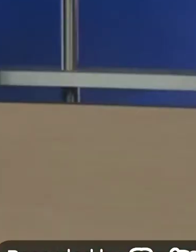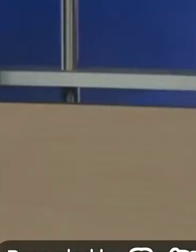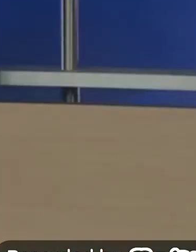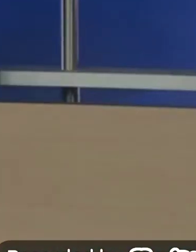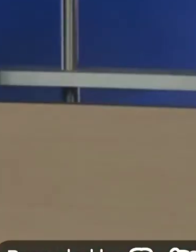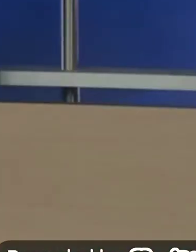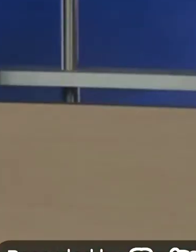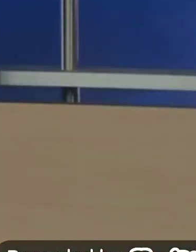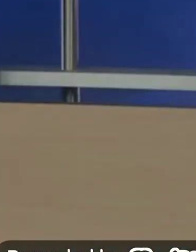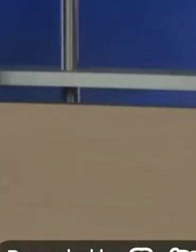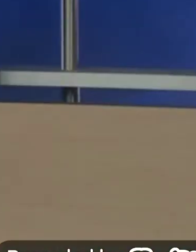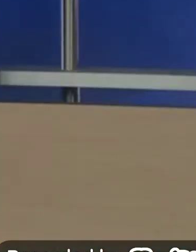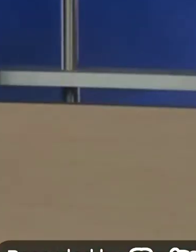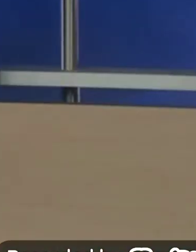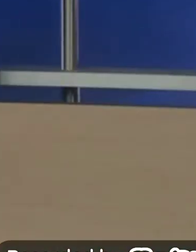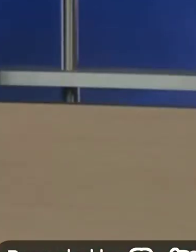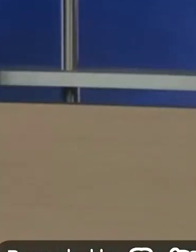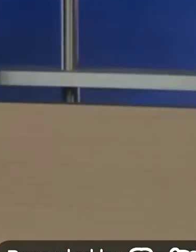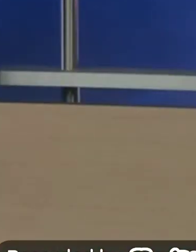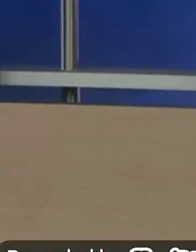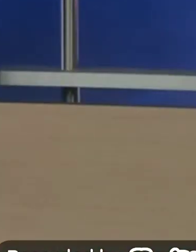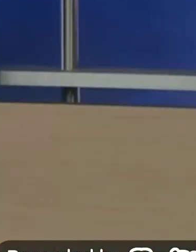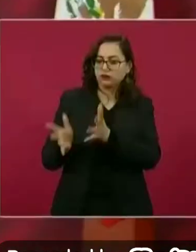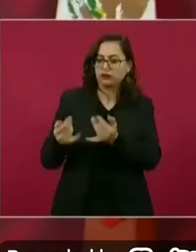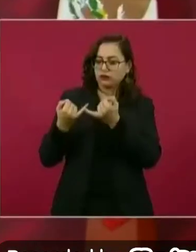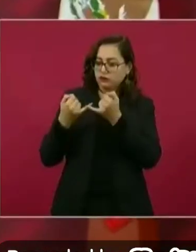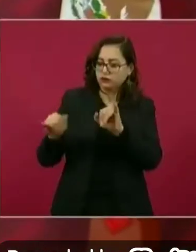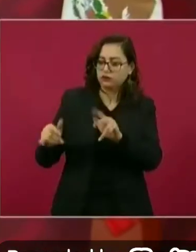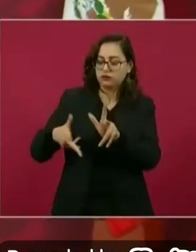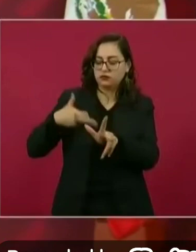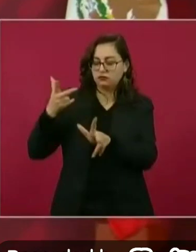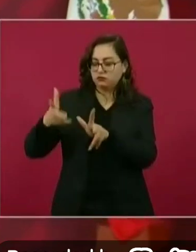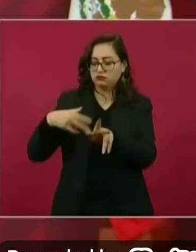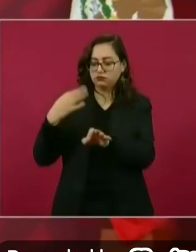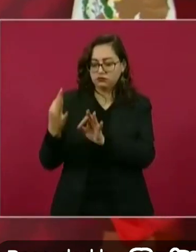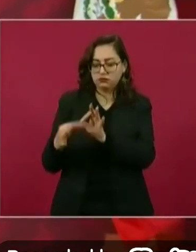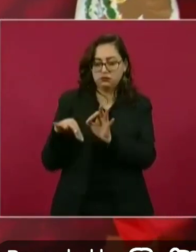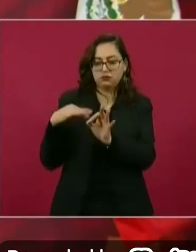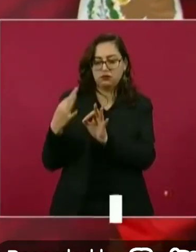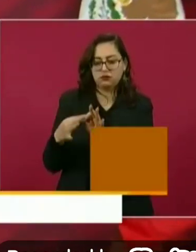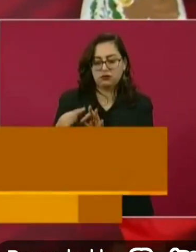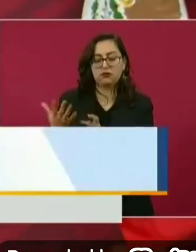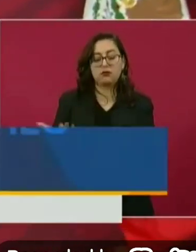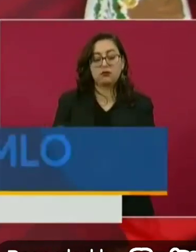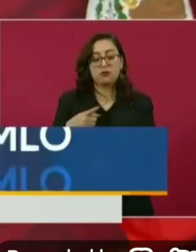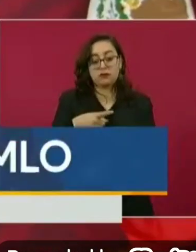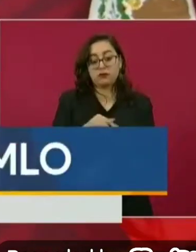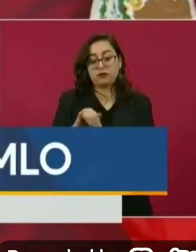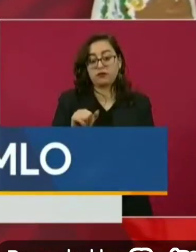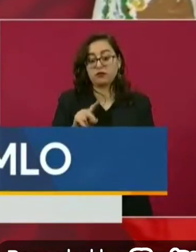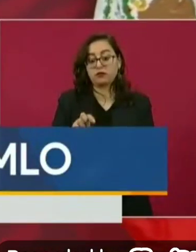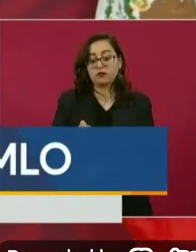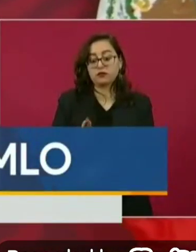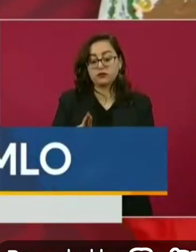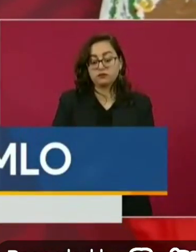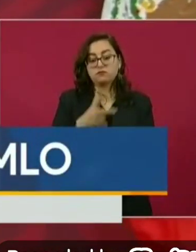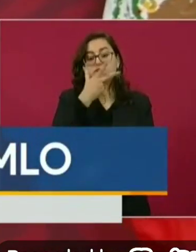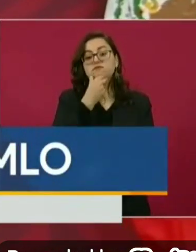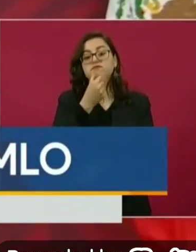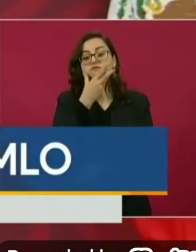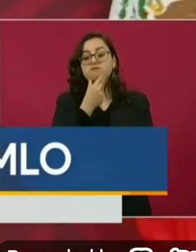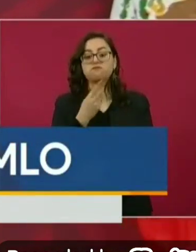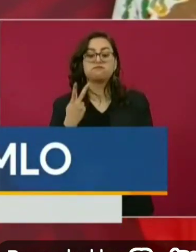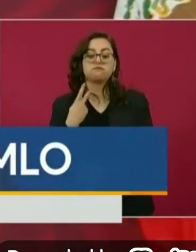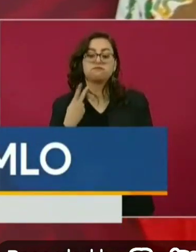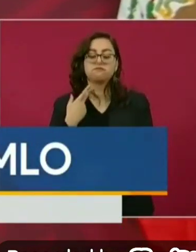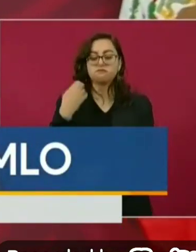Vamos a temas de la pandemia de COVID-19, porque el secretario de Gobernación, Adán Augusto López, informó que la salud del presidente Andrés Manuel López Obrador sigue